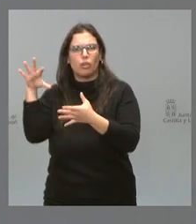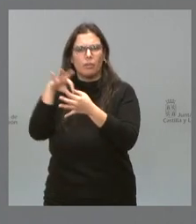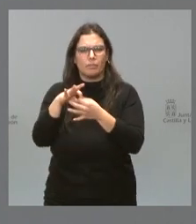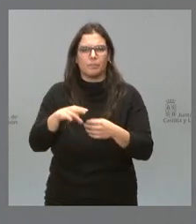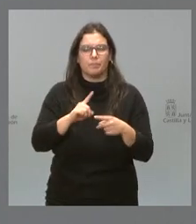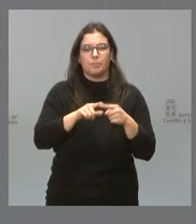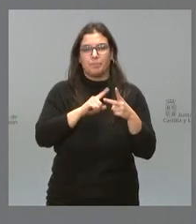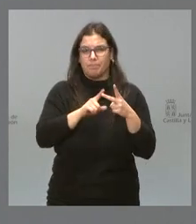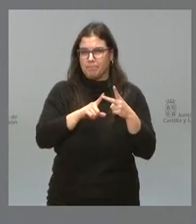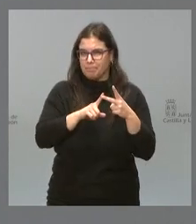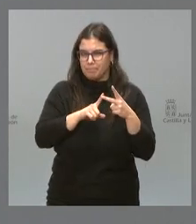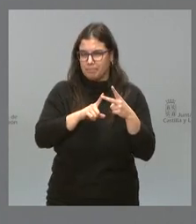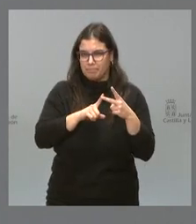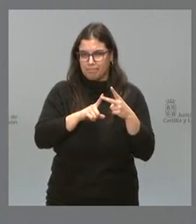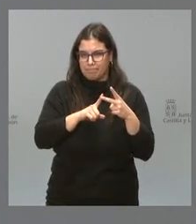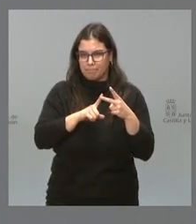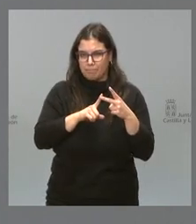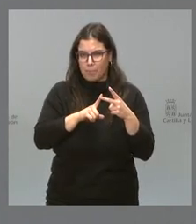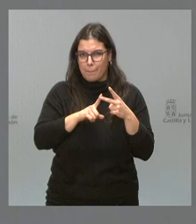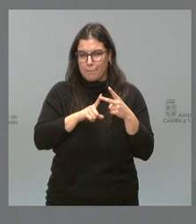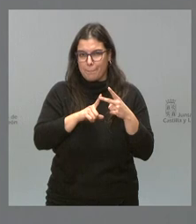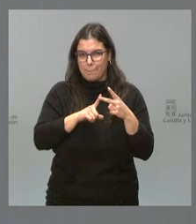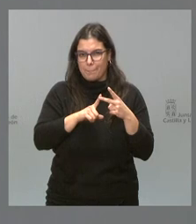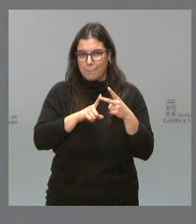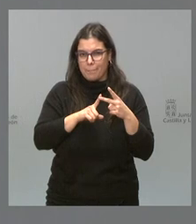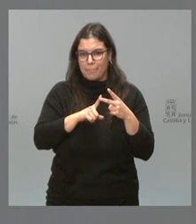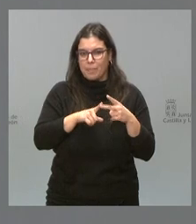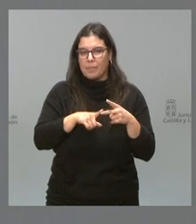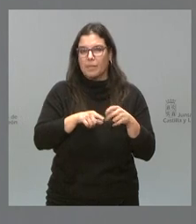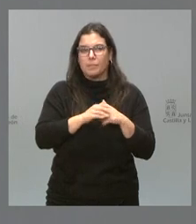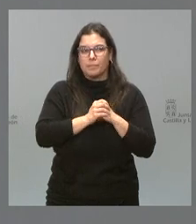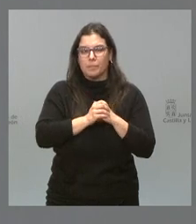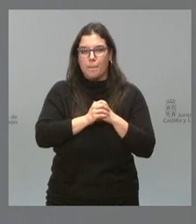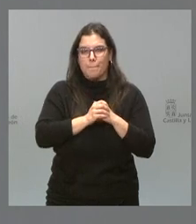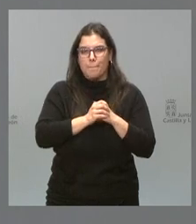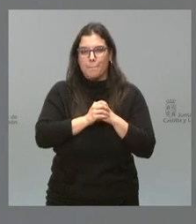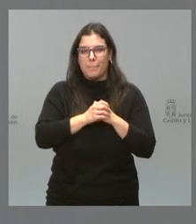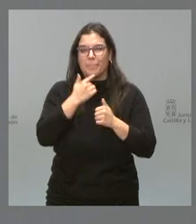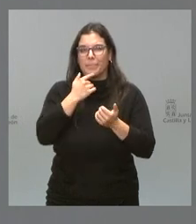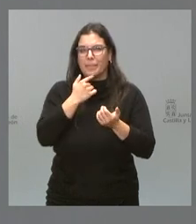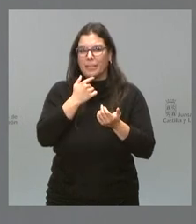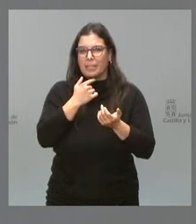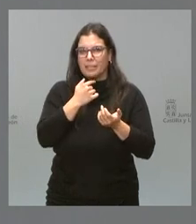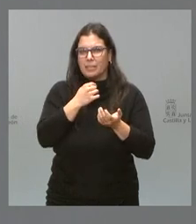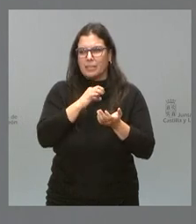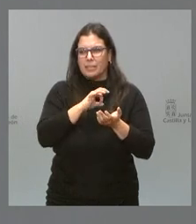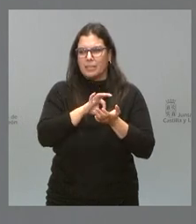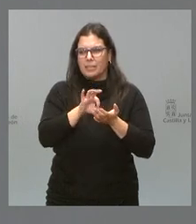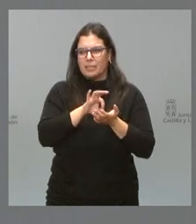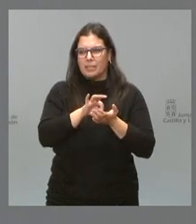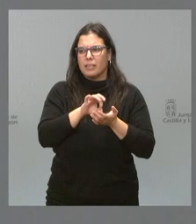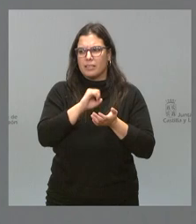sanitario en este caso así como portavoz de la junta hay varias quejas en el servicio de urgencias que veo que no son exclusivas